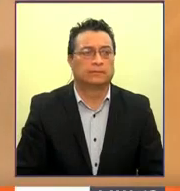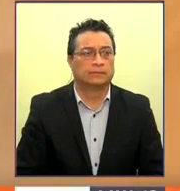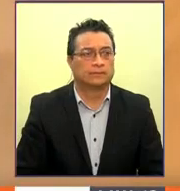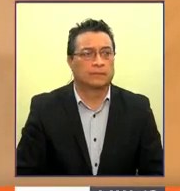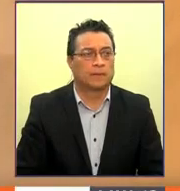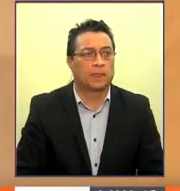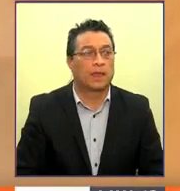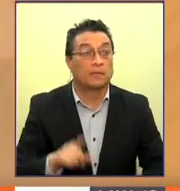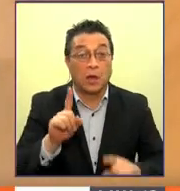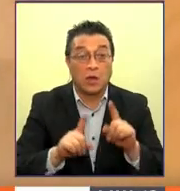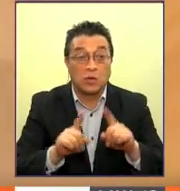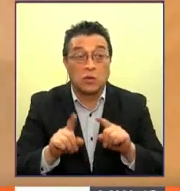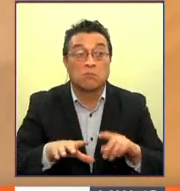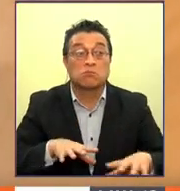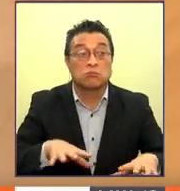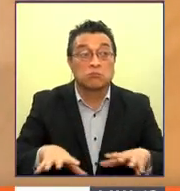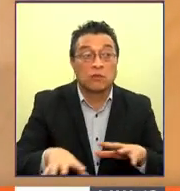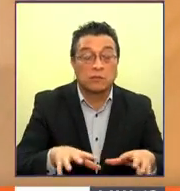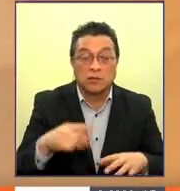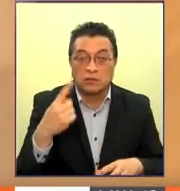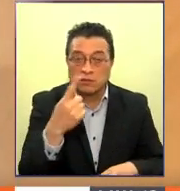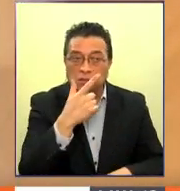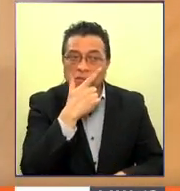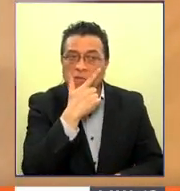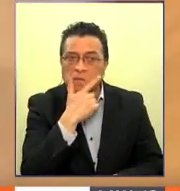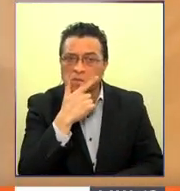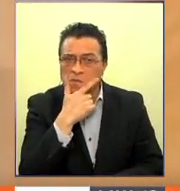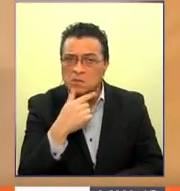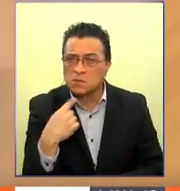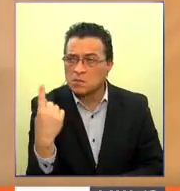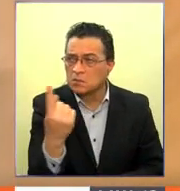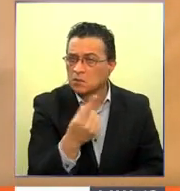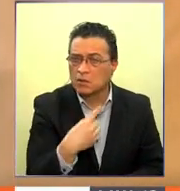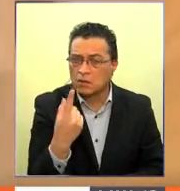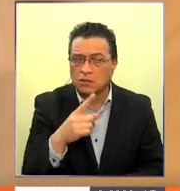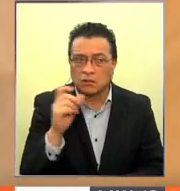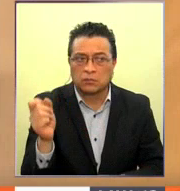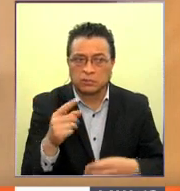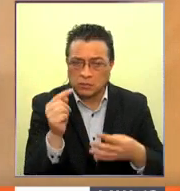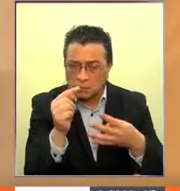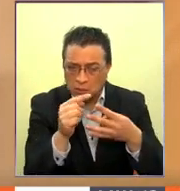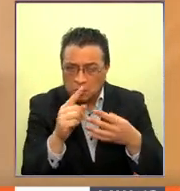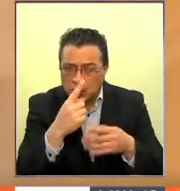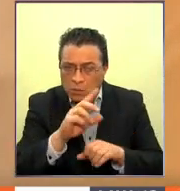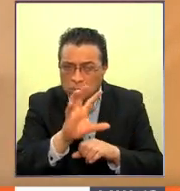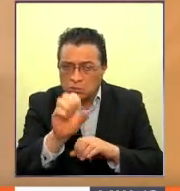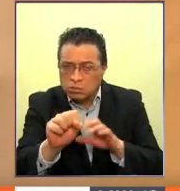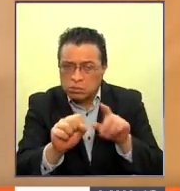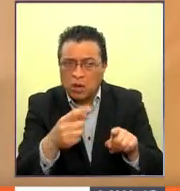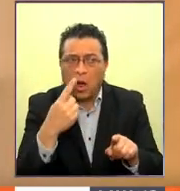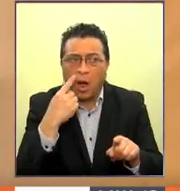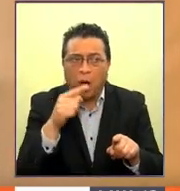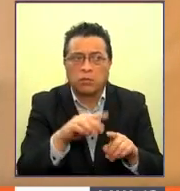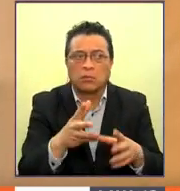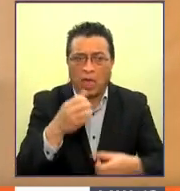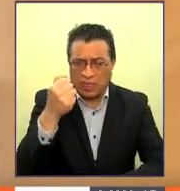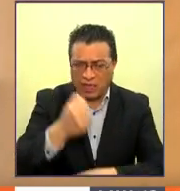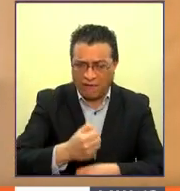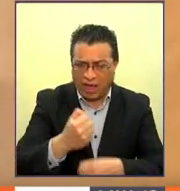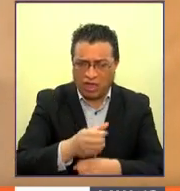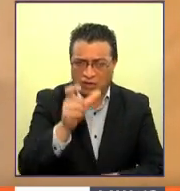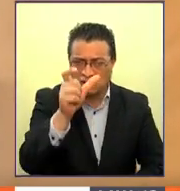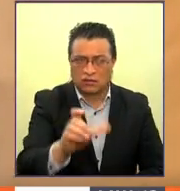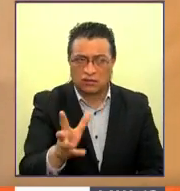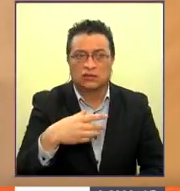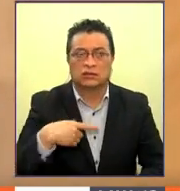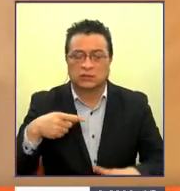Pese a algunos movimientos que podrían hacer sospechar a los más desconfiados, los primeros segundos de esta imagen hacen pensar que se trata de un trabajador entrando a